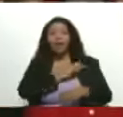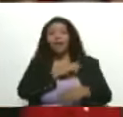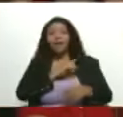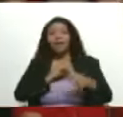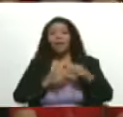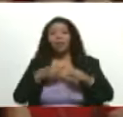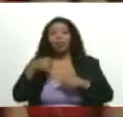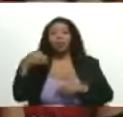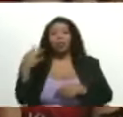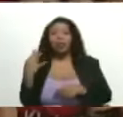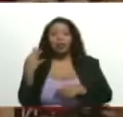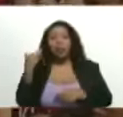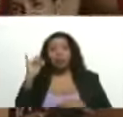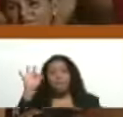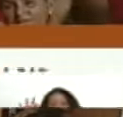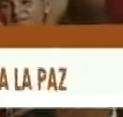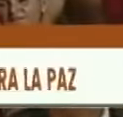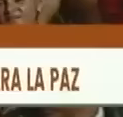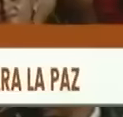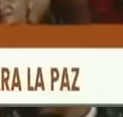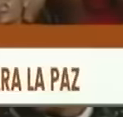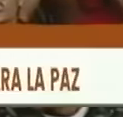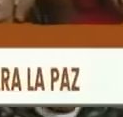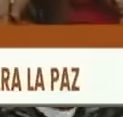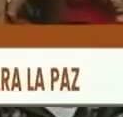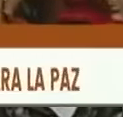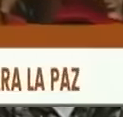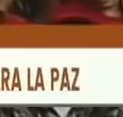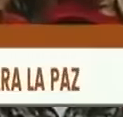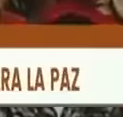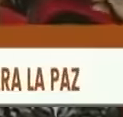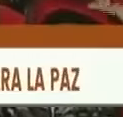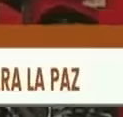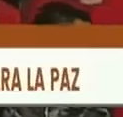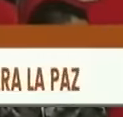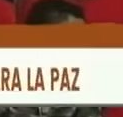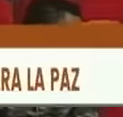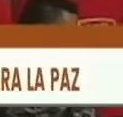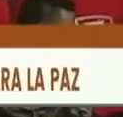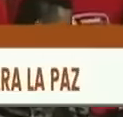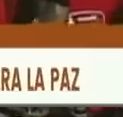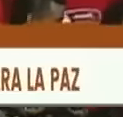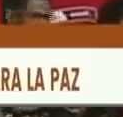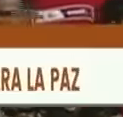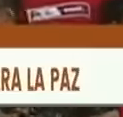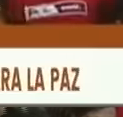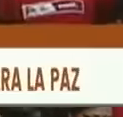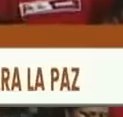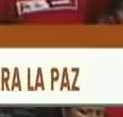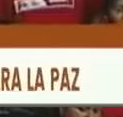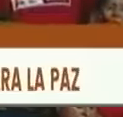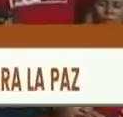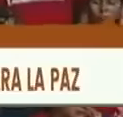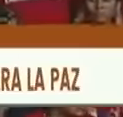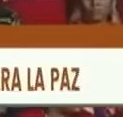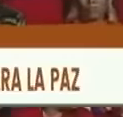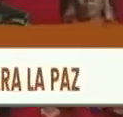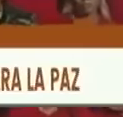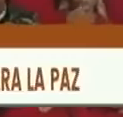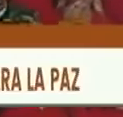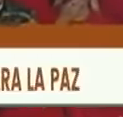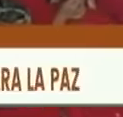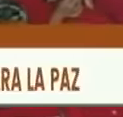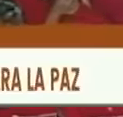y tenemos como promedio seis calles por comunidad, de cada calle van a